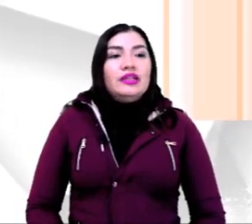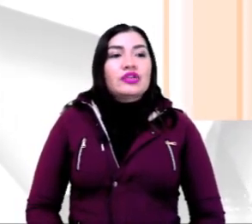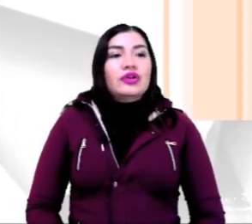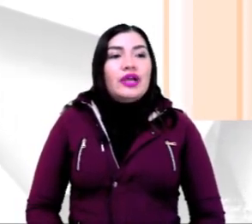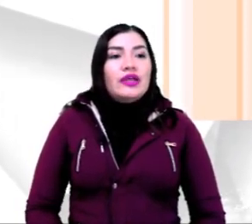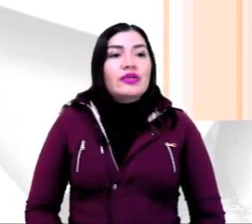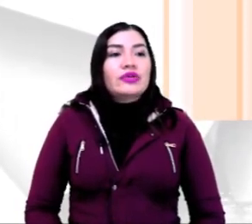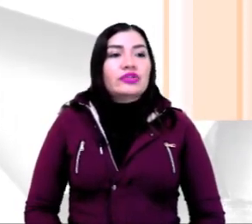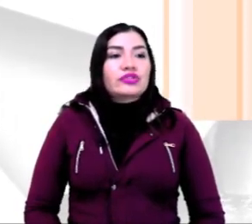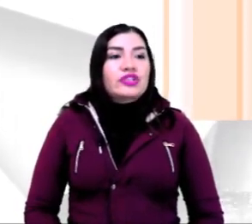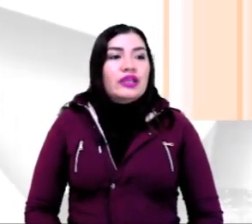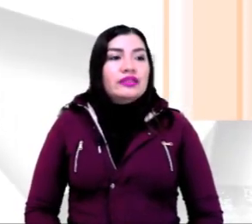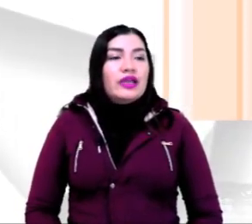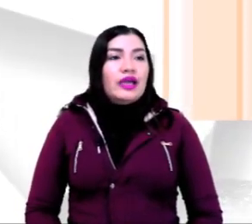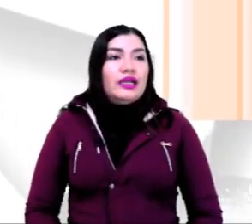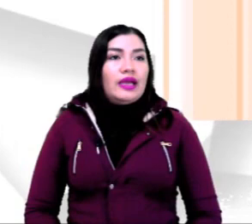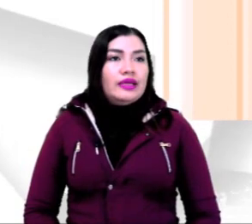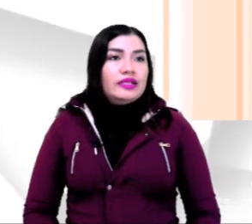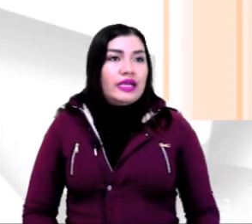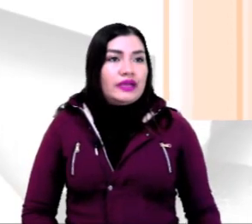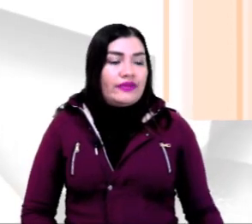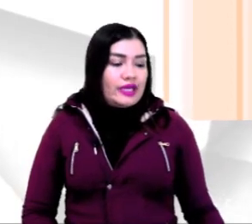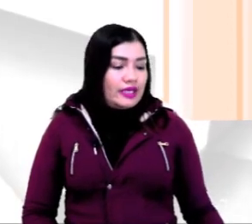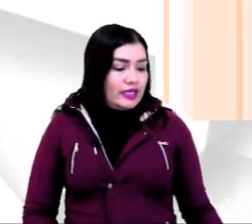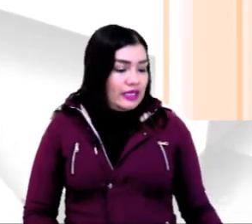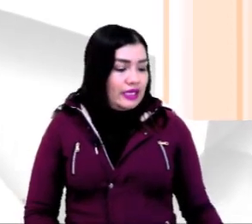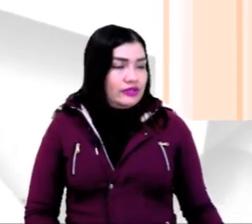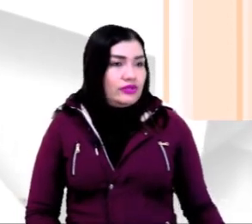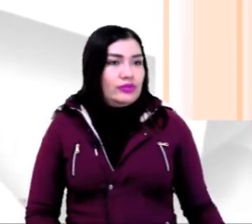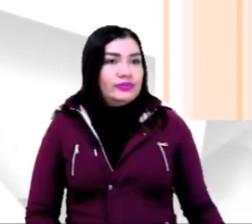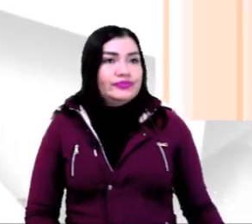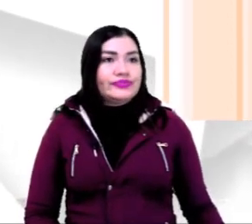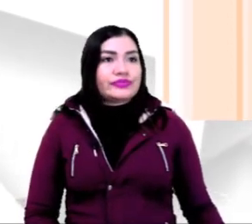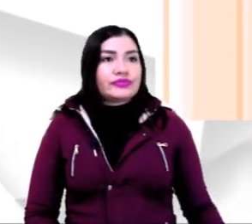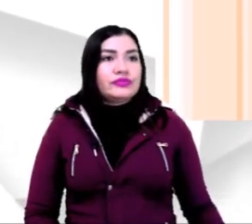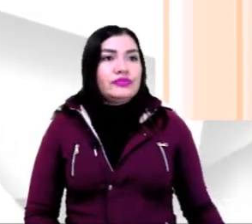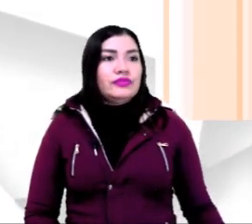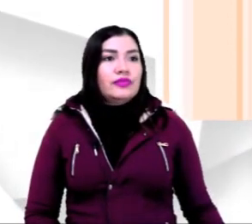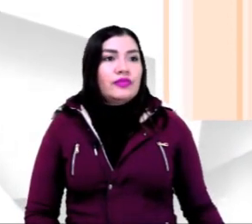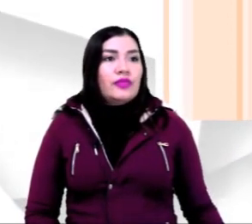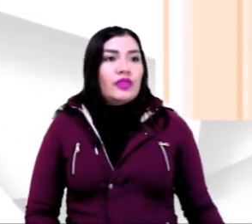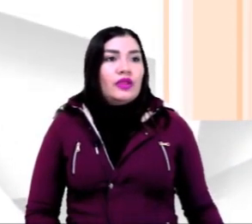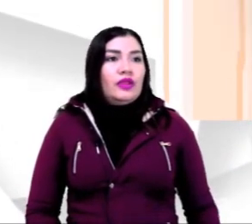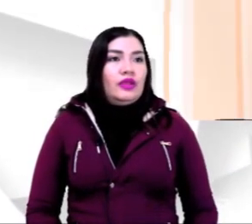el quinto grado, docente Alejandra Guevara Lazo.